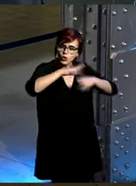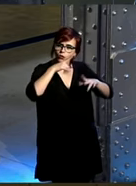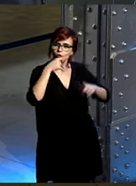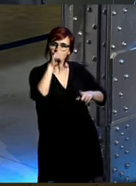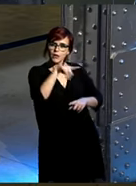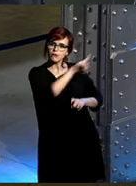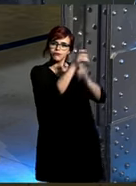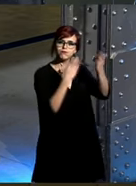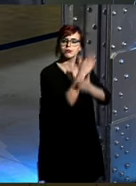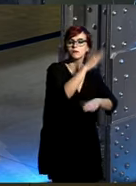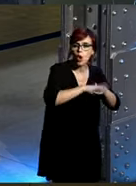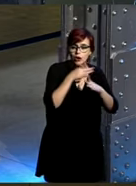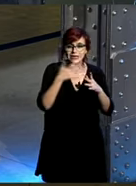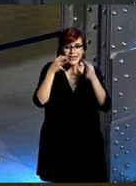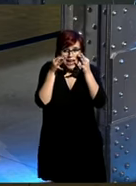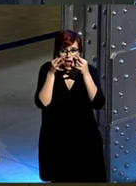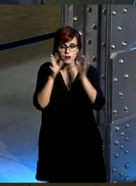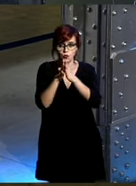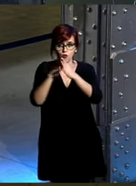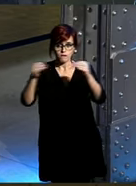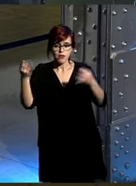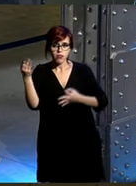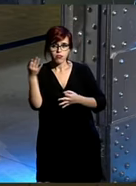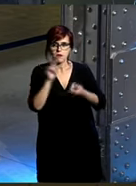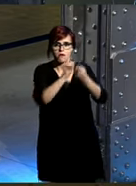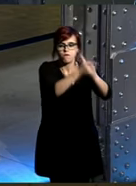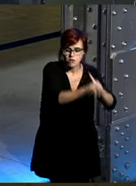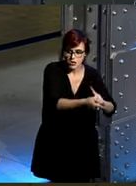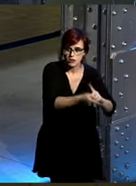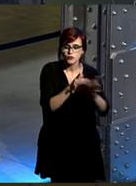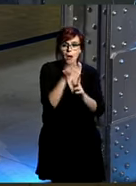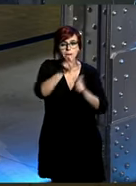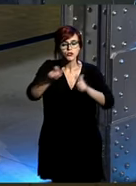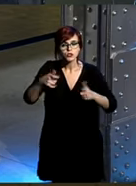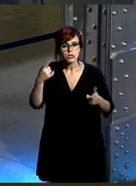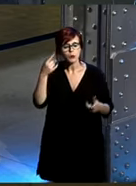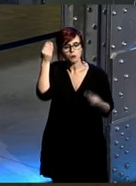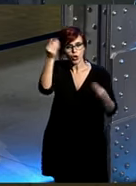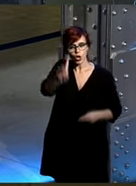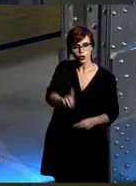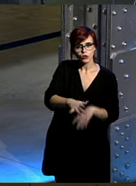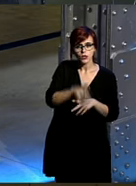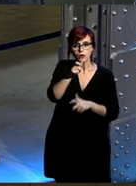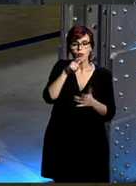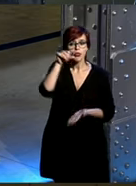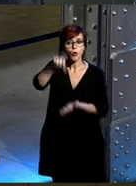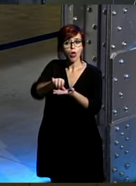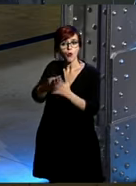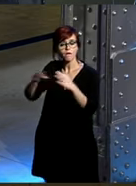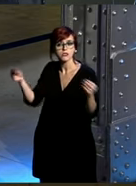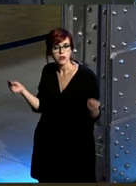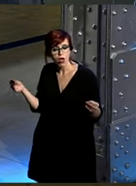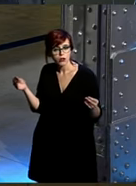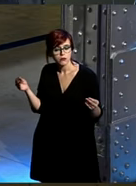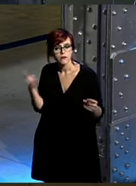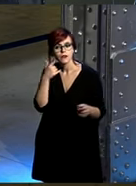que no cambia en la universidad es el sistema político. Es decir, yo no entiendo cómo alguien todavía a esta altura puede pasar por la ciudad universitaria, acá en Madrid,